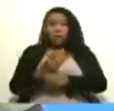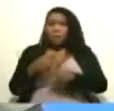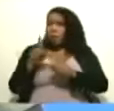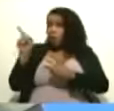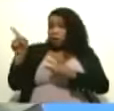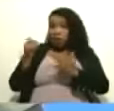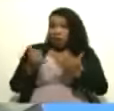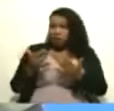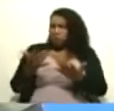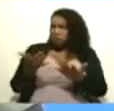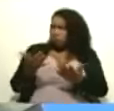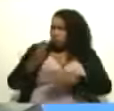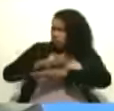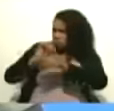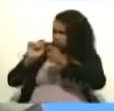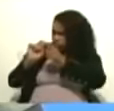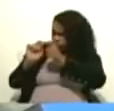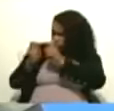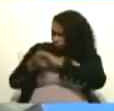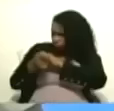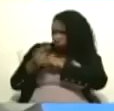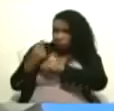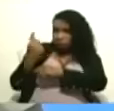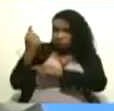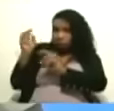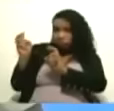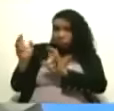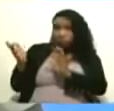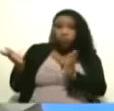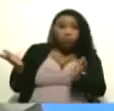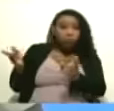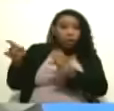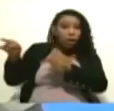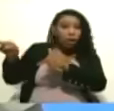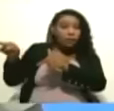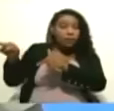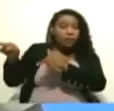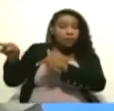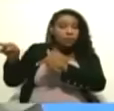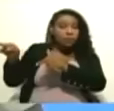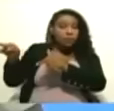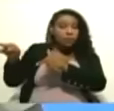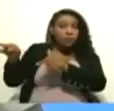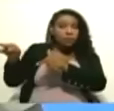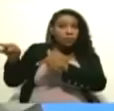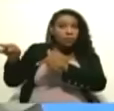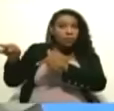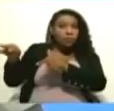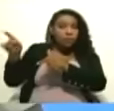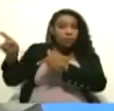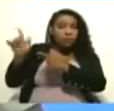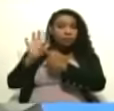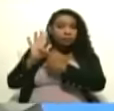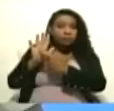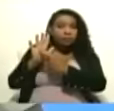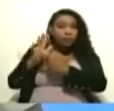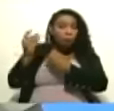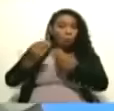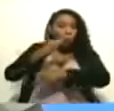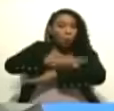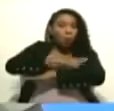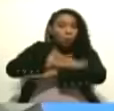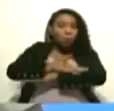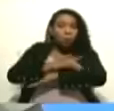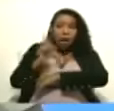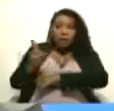contrario Ese es el primer efecto de ese de ese de esa demostración de